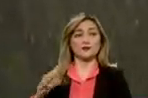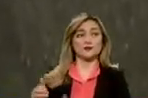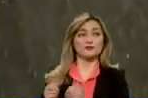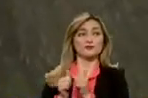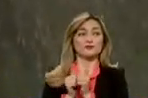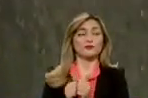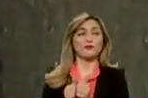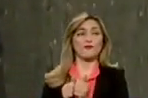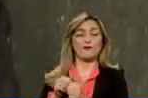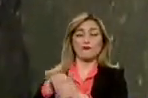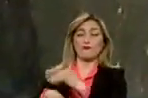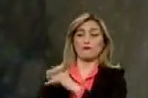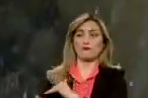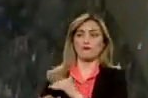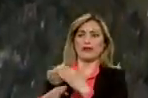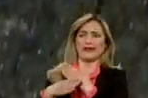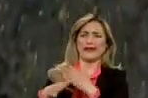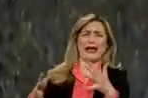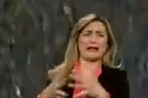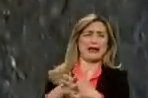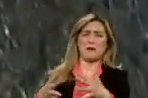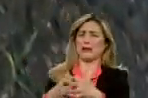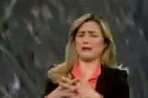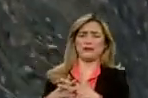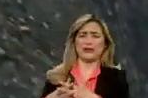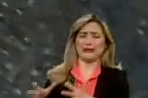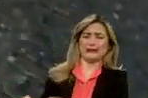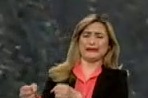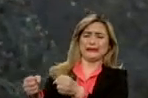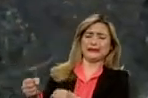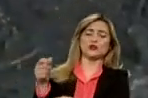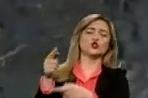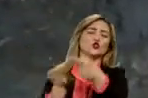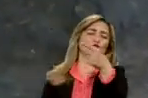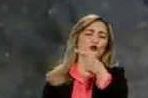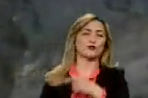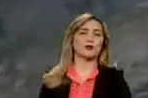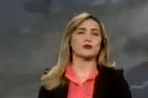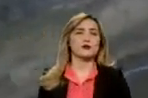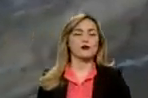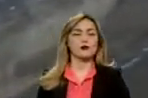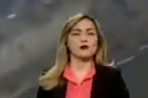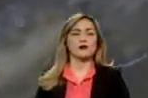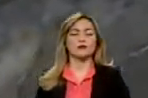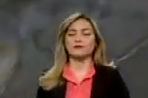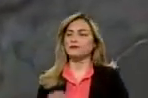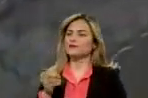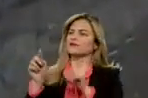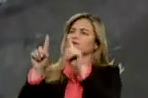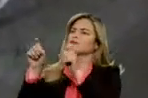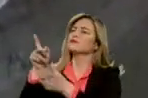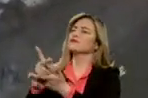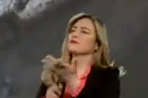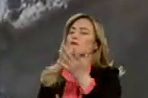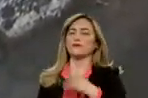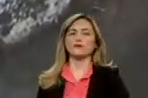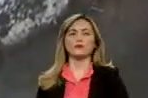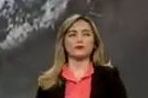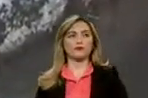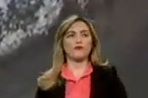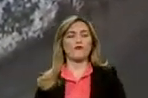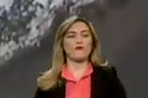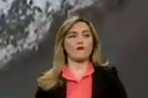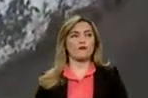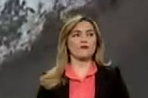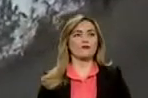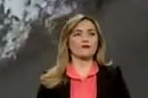mí quedó encerrada en la vivienda y no la podían sacar durante algunos minutos. ¿Qué fue lo que sucedió? Se llenó, como